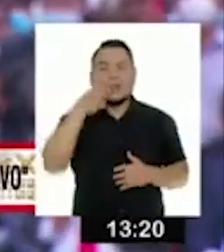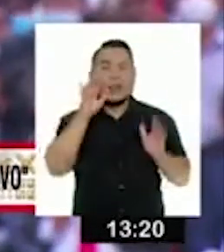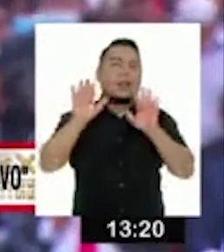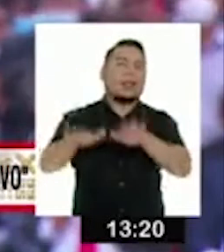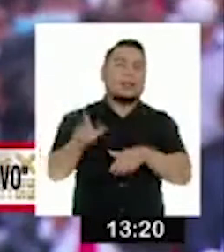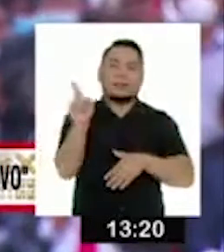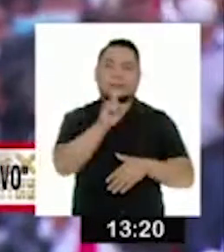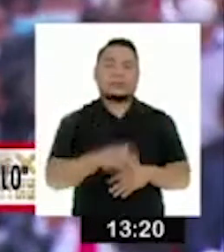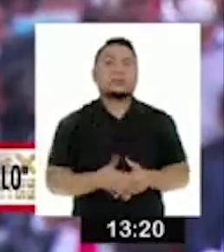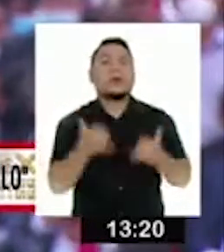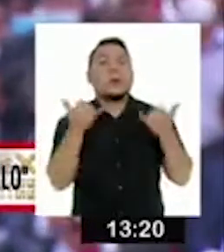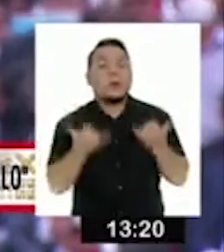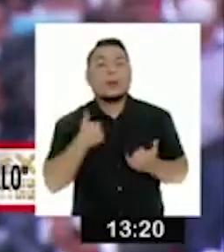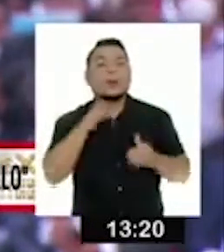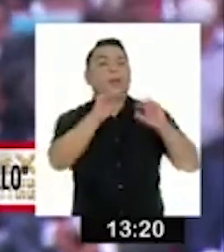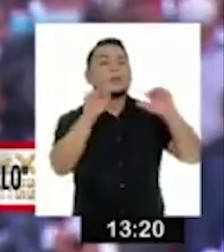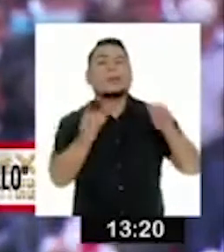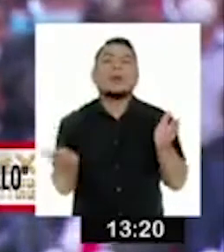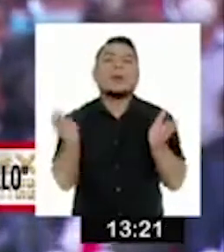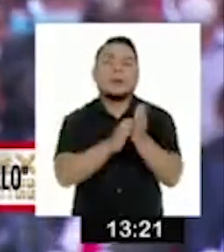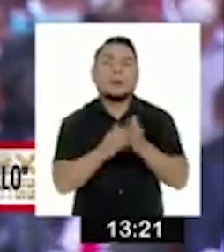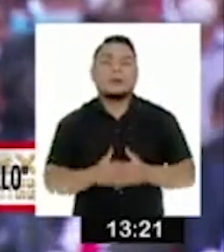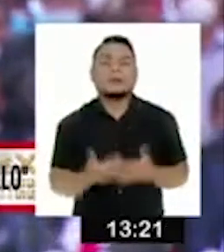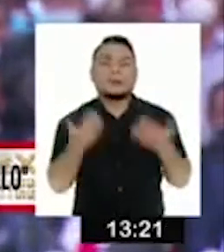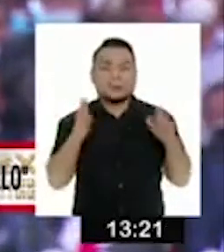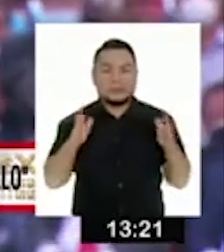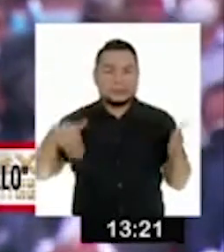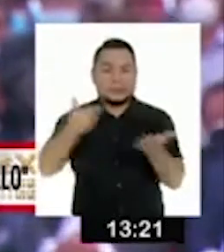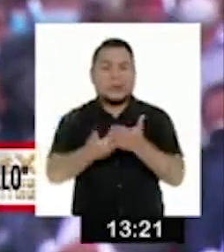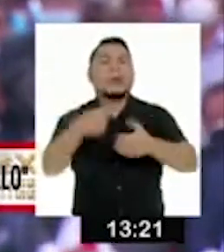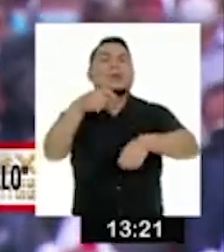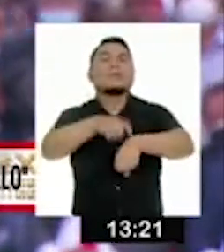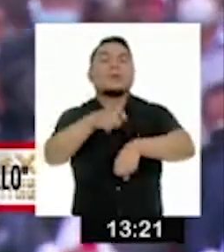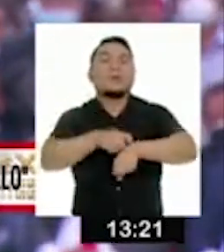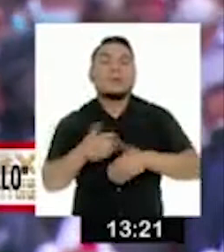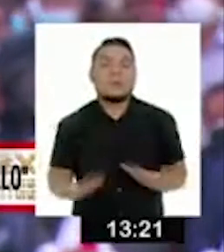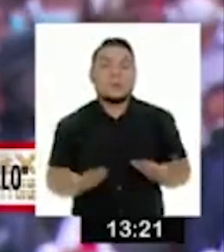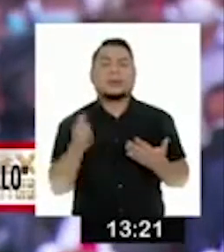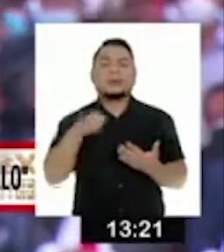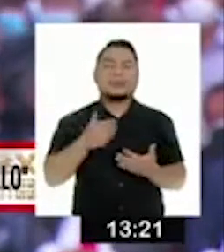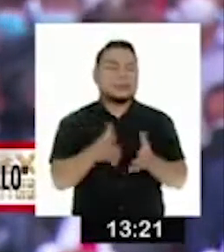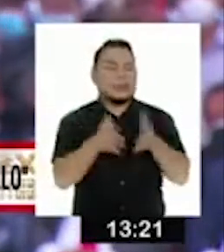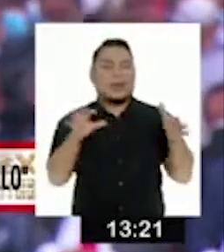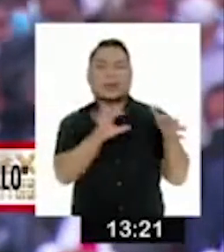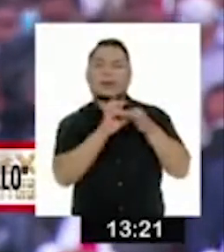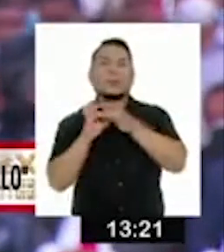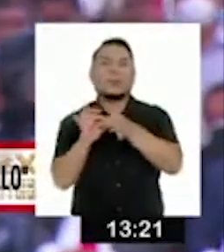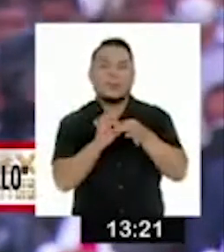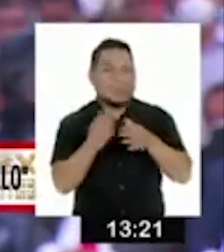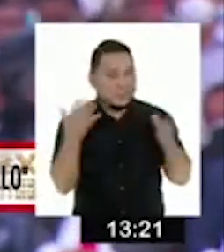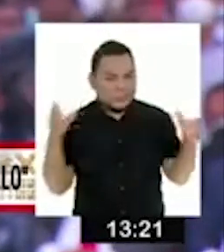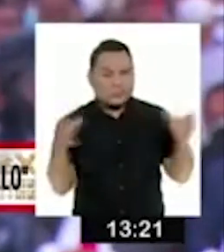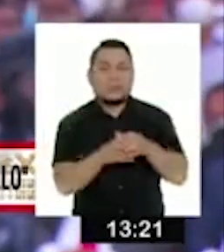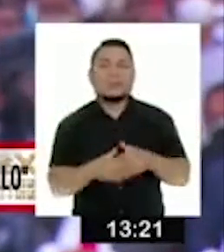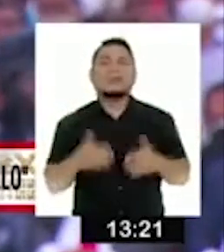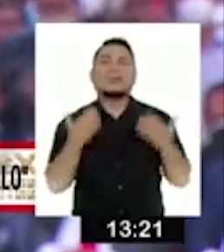indiferencias. Hoy invoco una vez más que ha llegado el momento de la gran unidad. Ya no